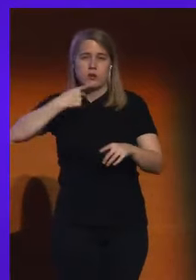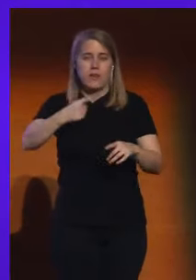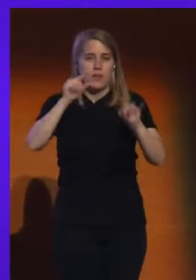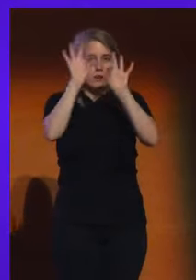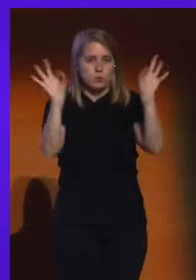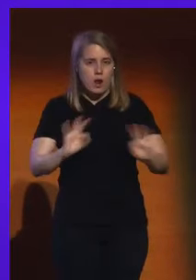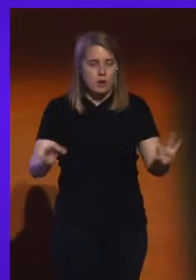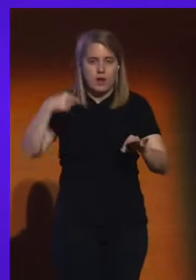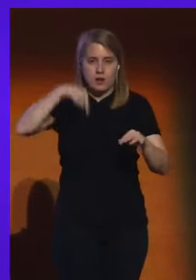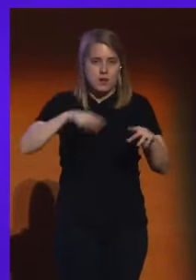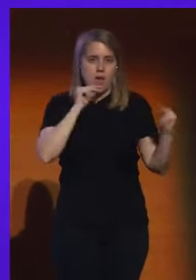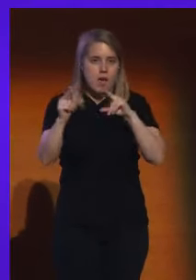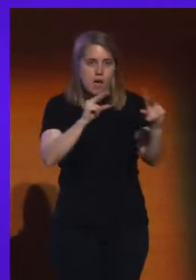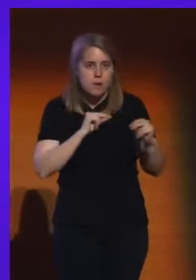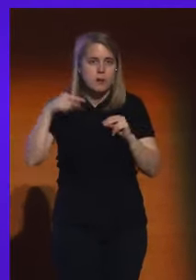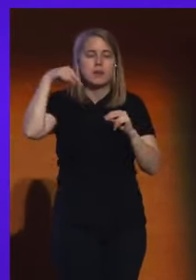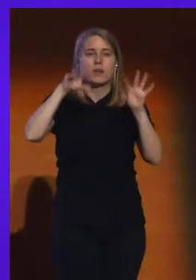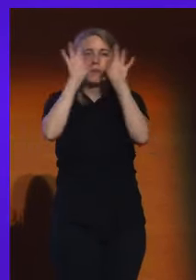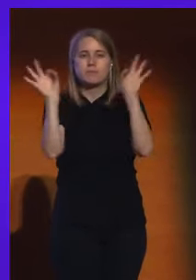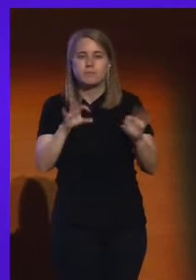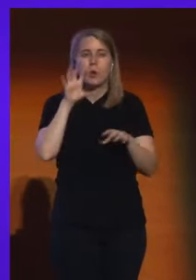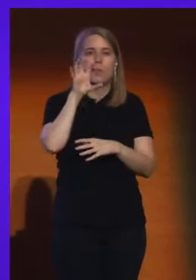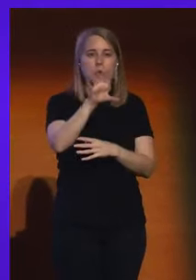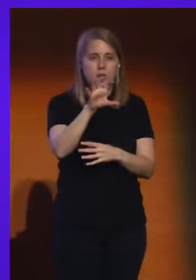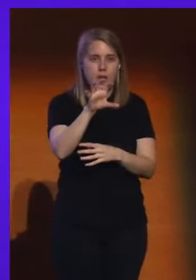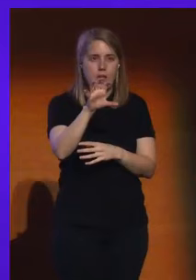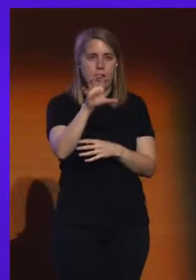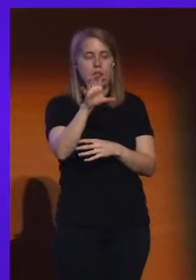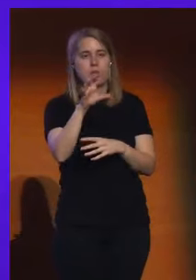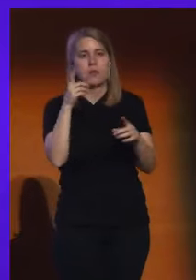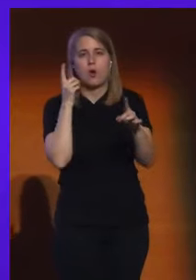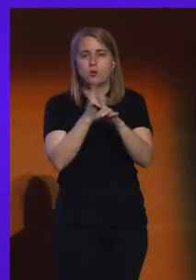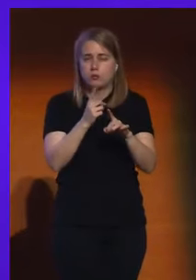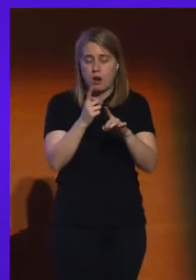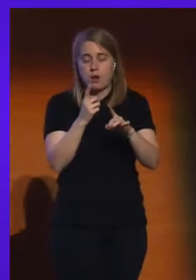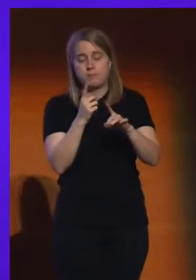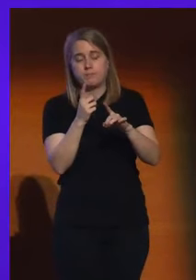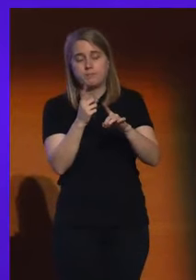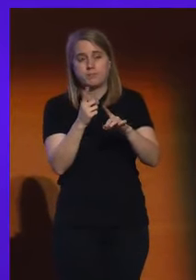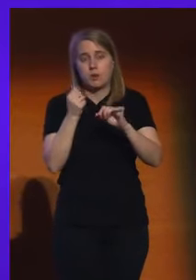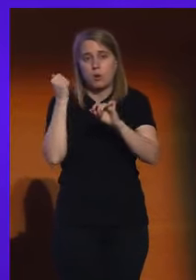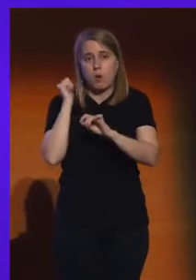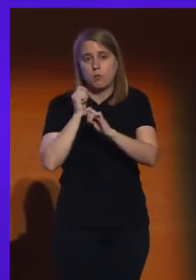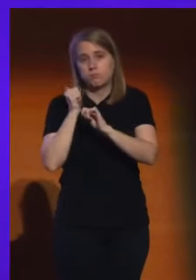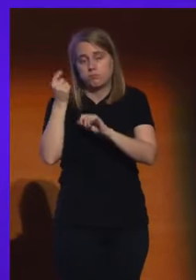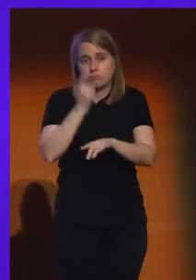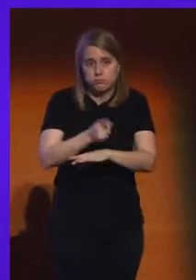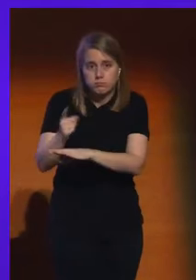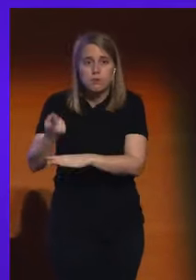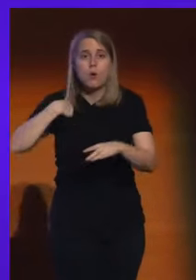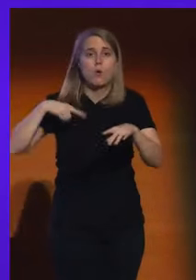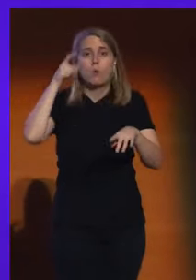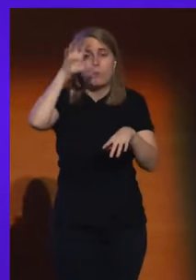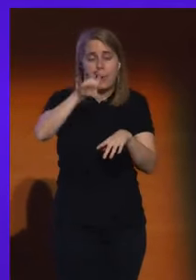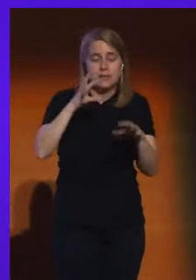en Euskal Herria, una Euskal Herria autoorganizada, comunidad contra dominación, un país en común, un